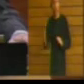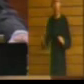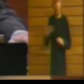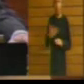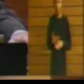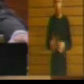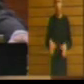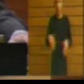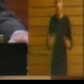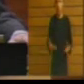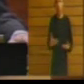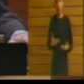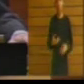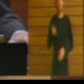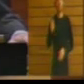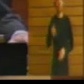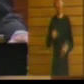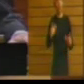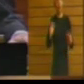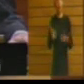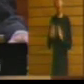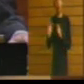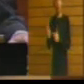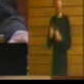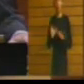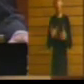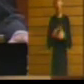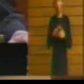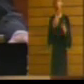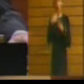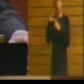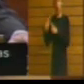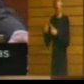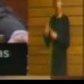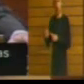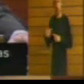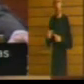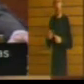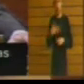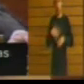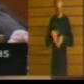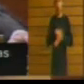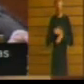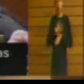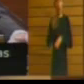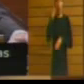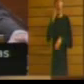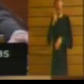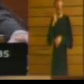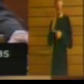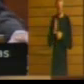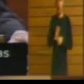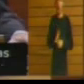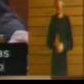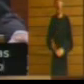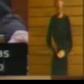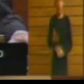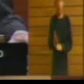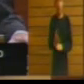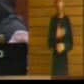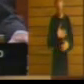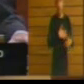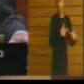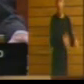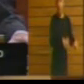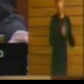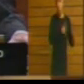asistido también a reuniones convocadas por diferentes colectivos a las que asistían representantes del Gobierno de Navarra y no del